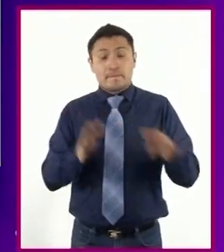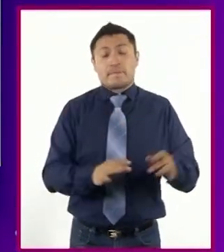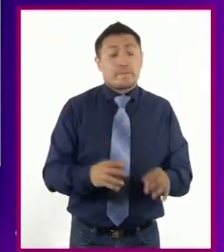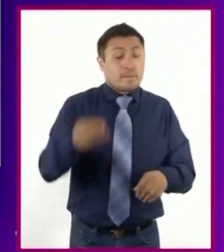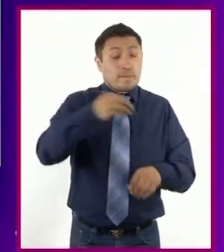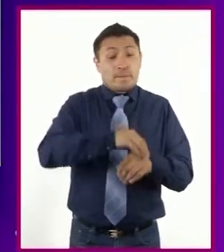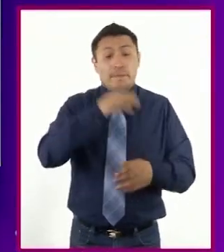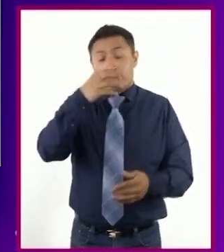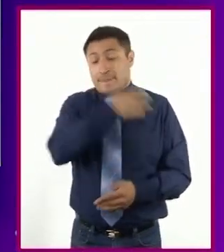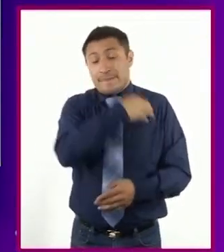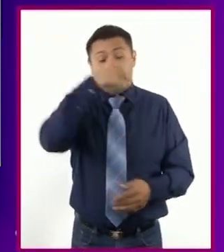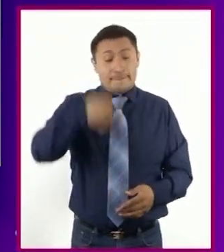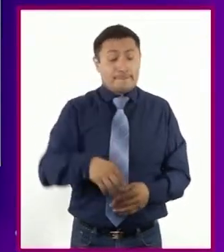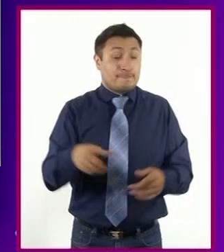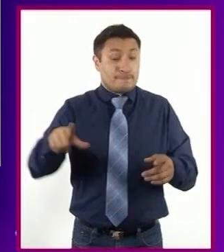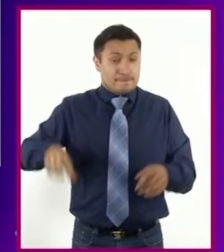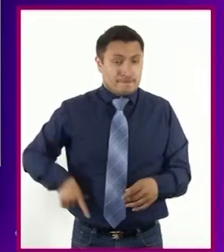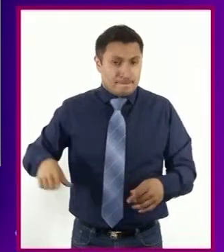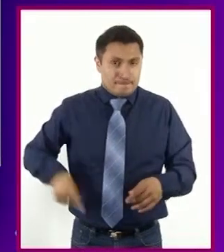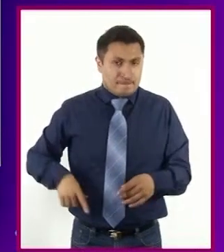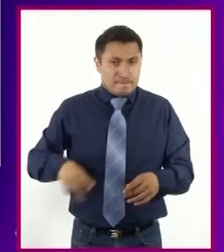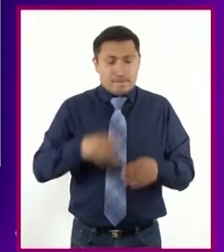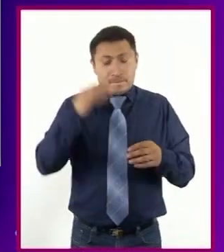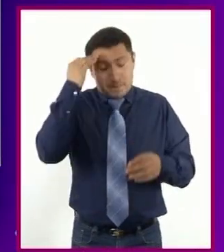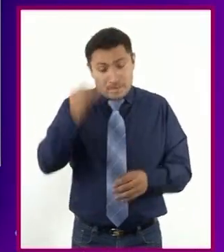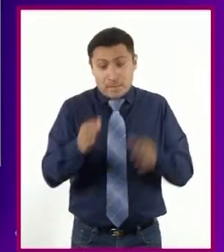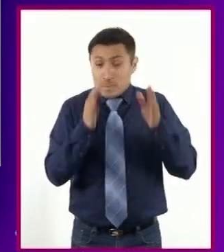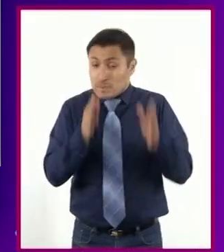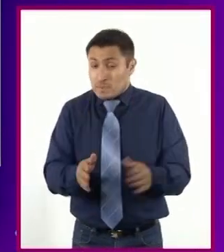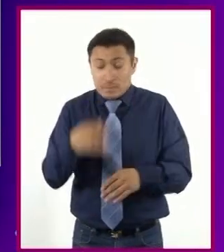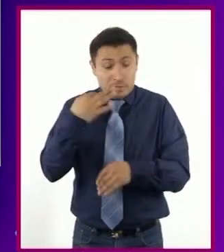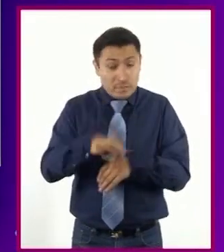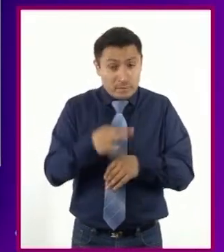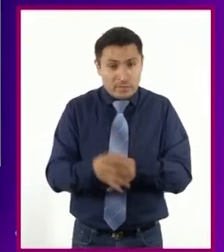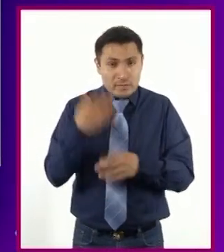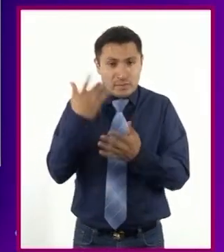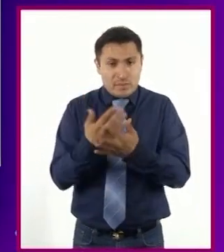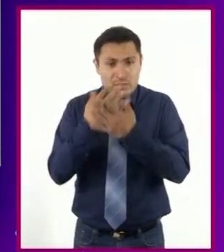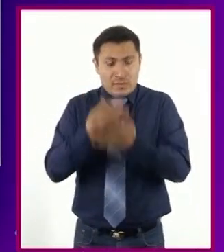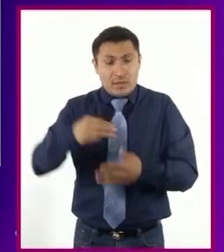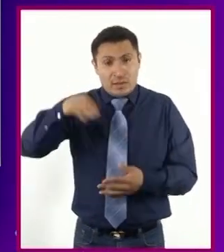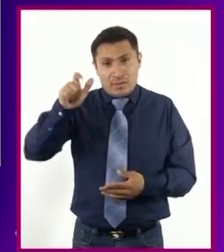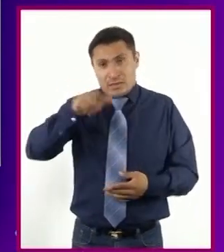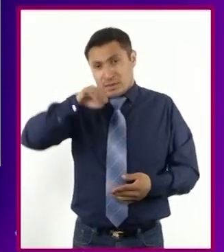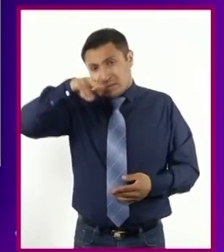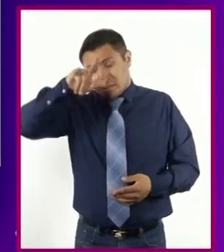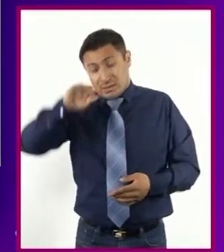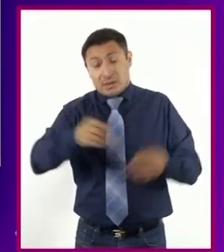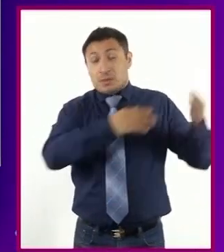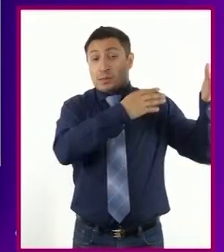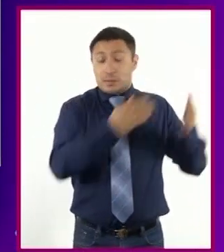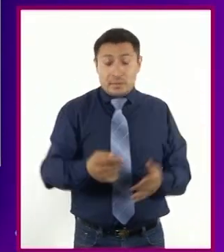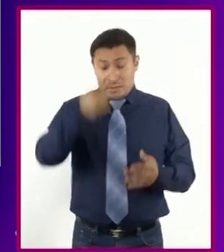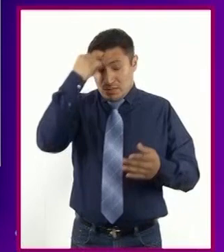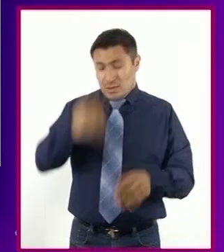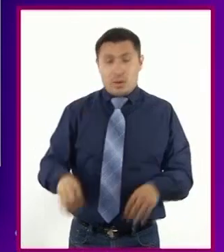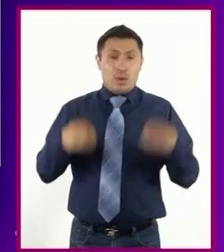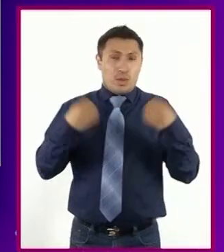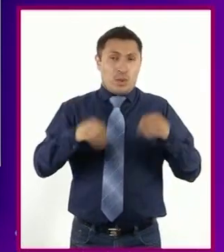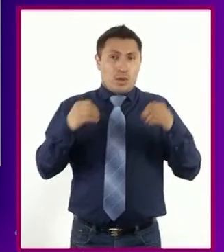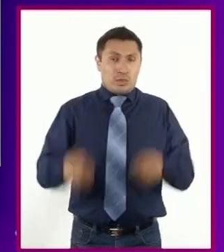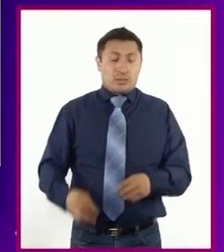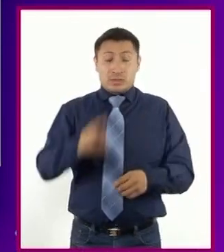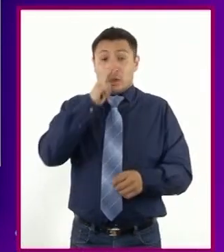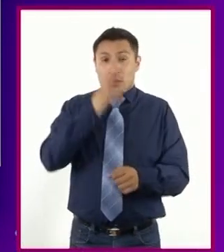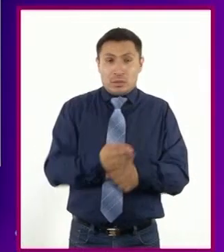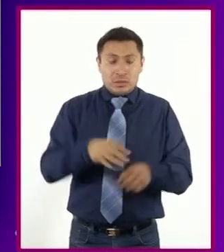en la capital con un gobierno provisional, mientras esperaban la llegada de Maximiliano de Habsburgo, para que ocupara el cargo